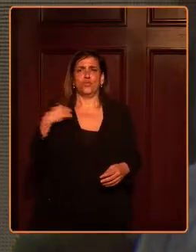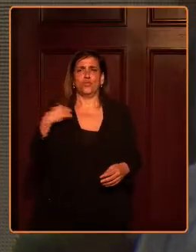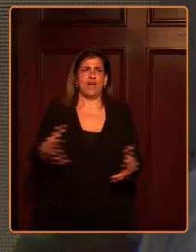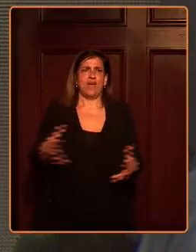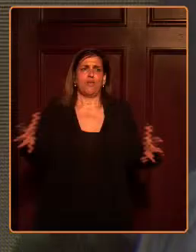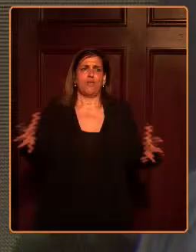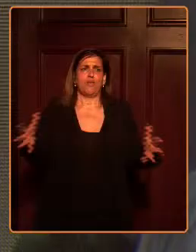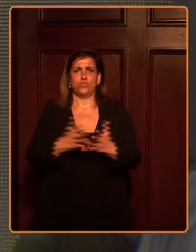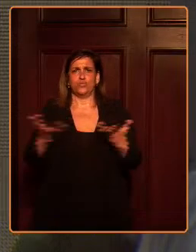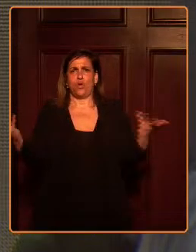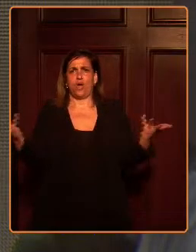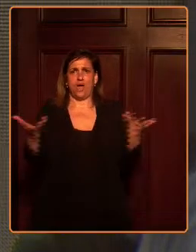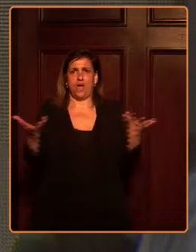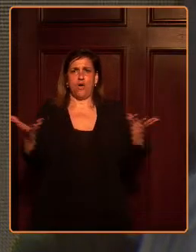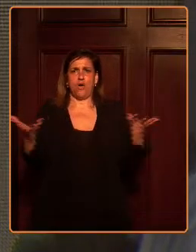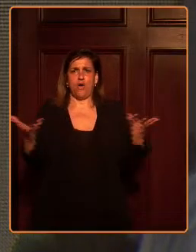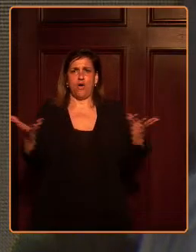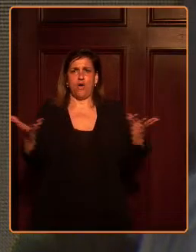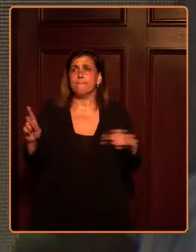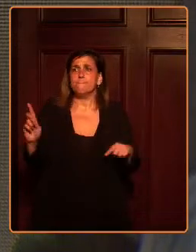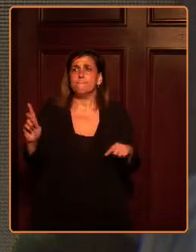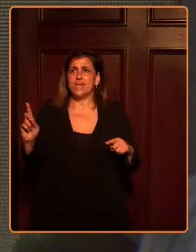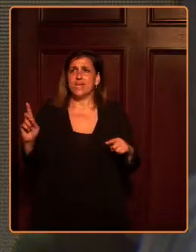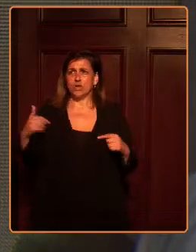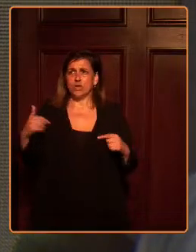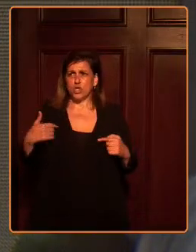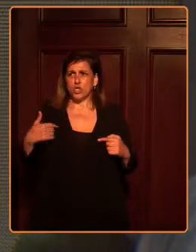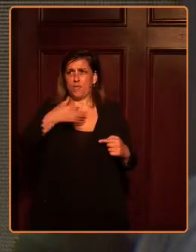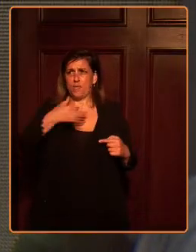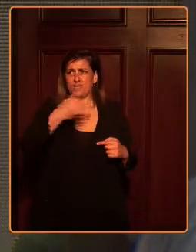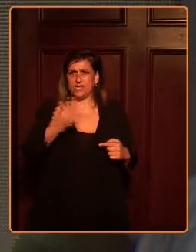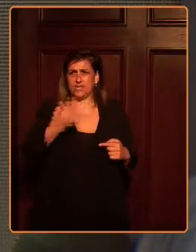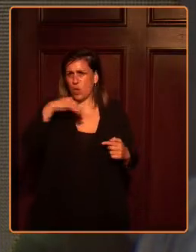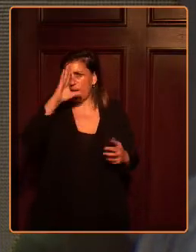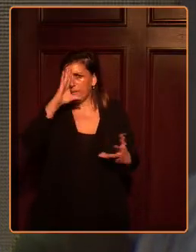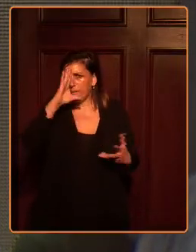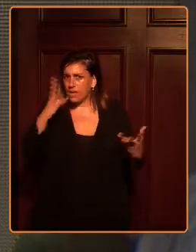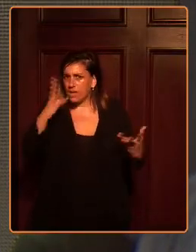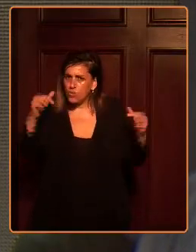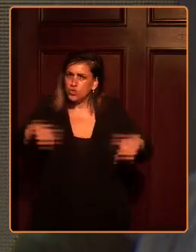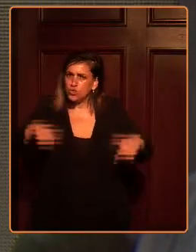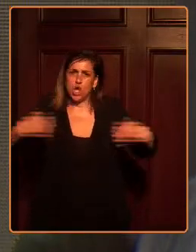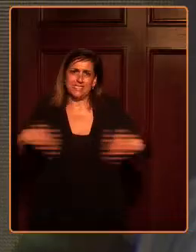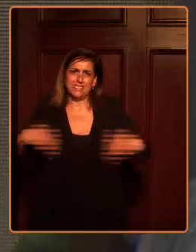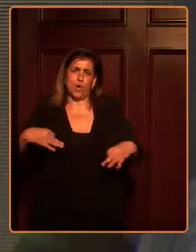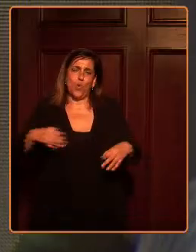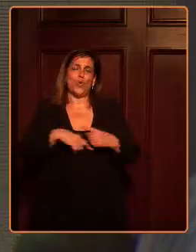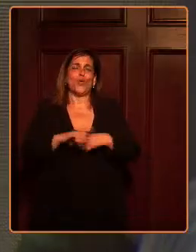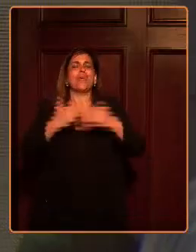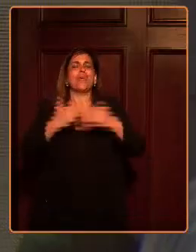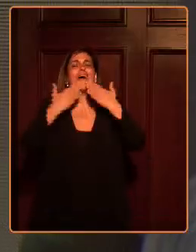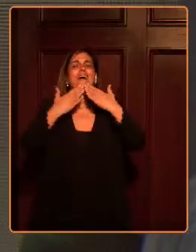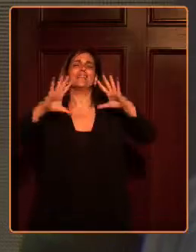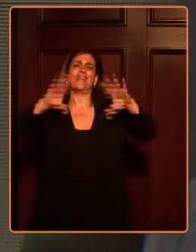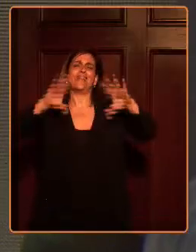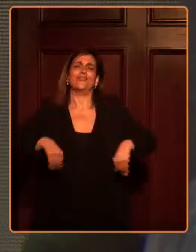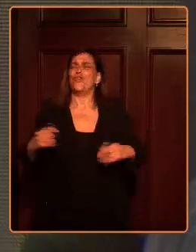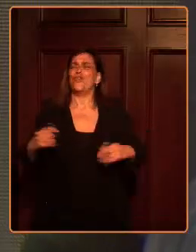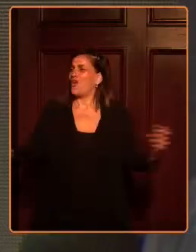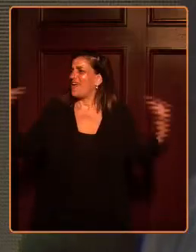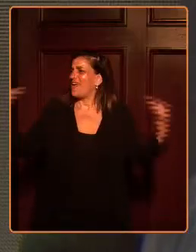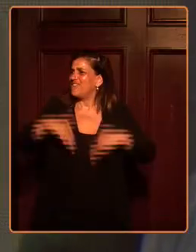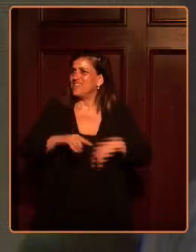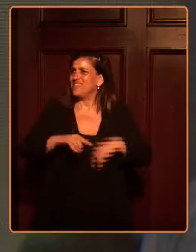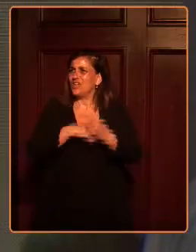estos días. Sé que vamos a aprender todos mucho y agradecer a todas las personas que vinieron desde